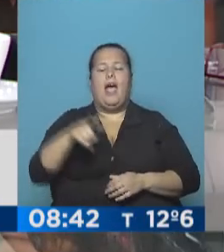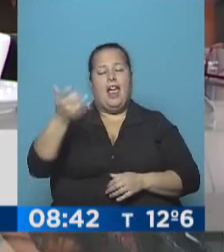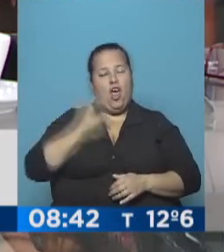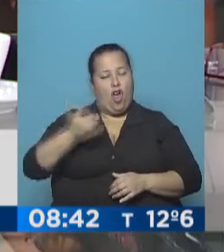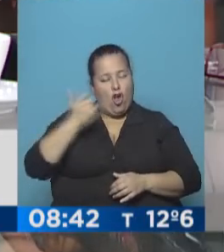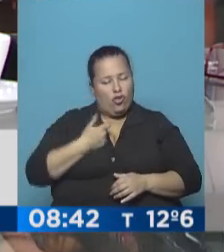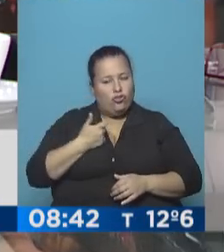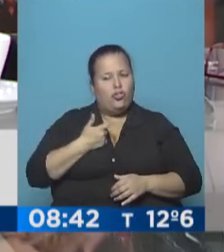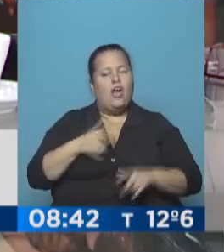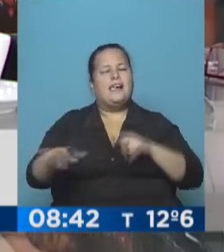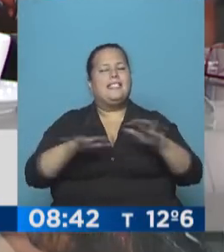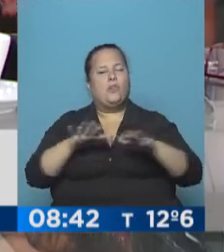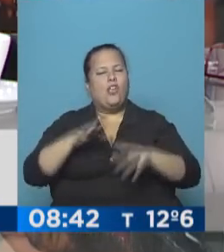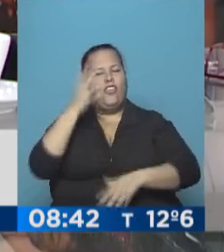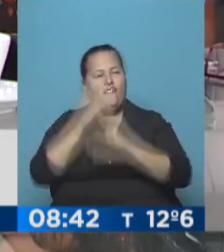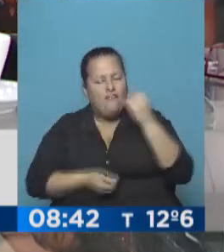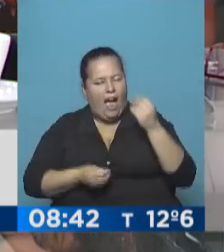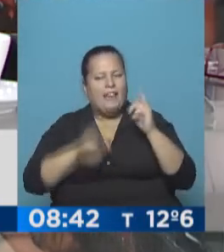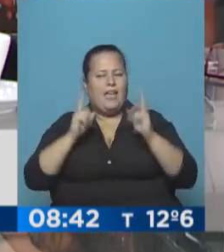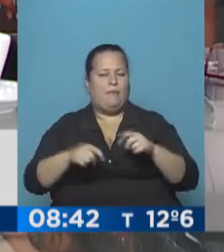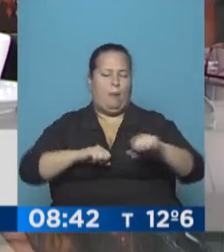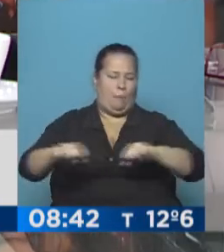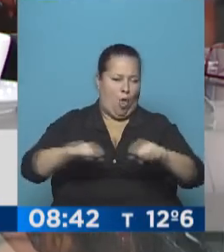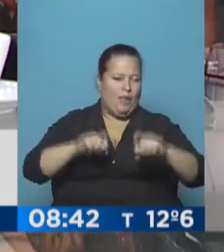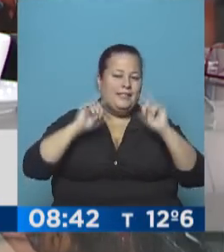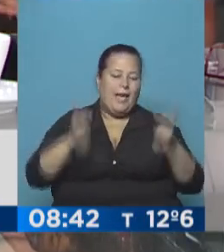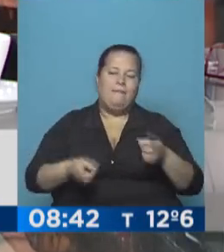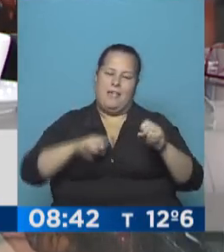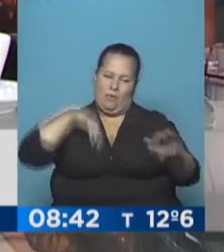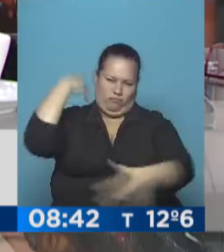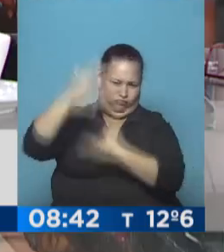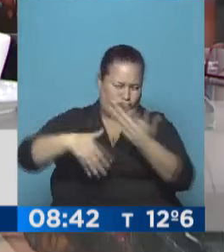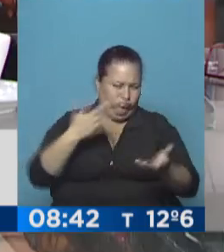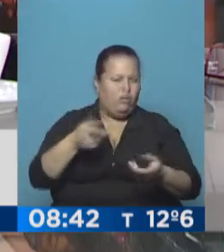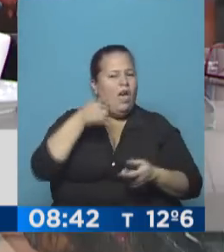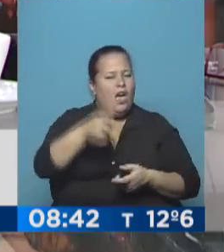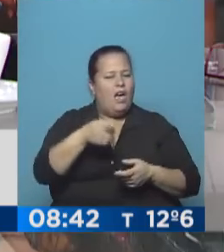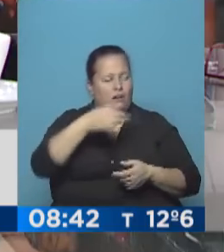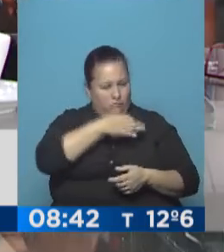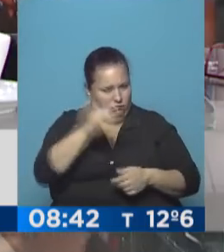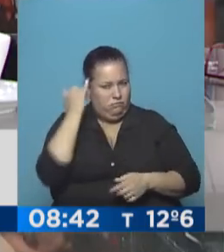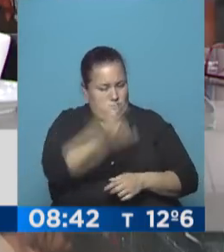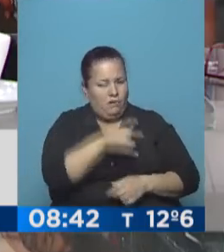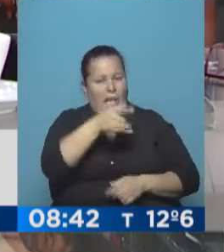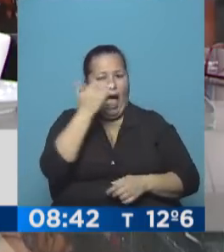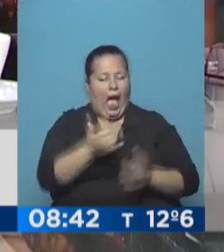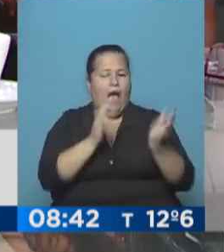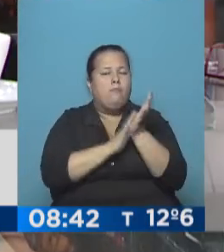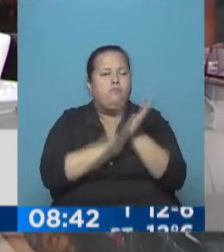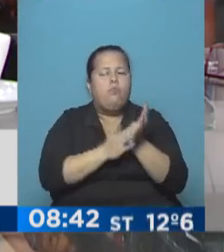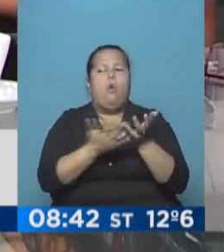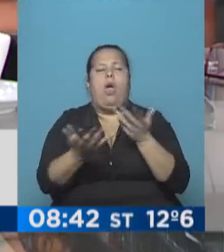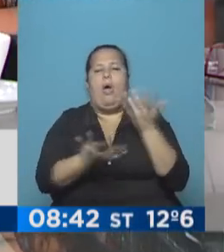comentaba que había algunas situaciones, irregularidades, incluso de roces, hasta situaciones violentas. ¿Esto fue notificado? ¿Ustedes tienen